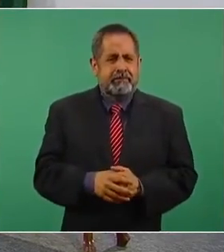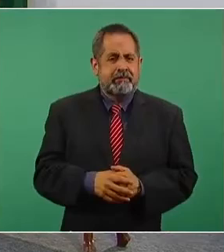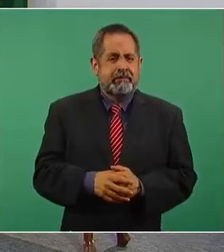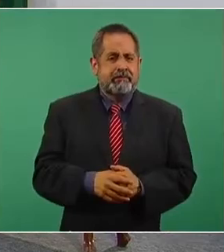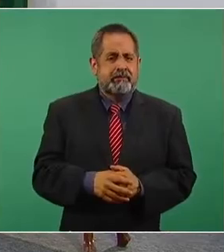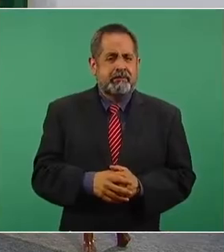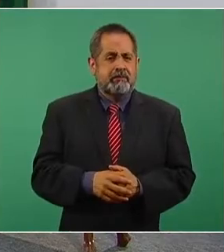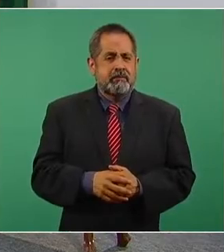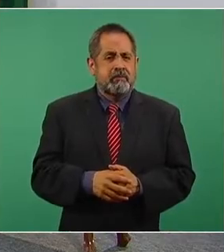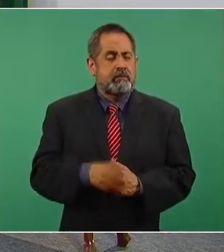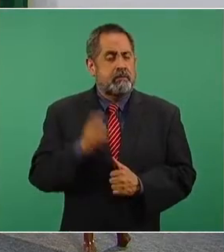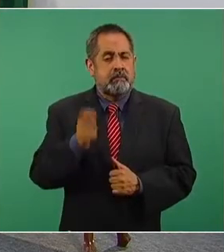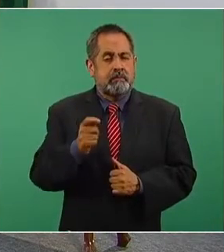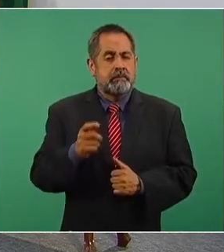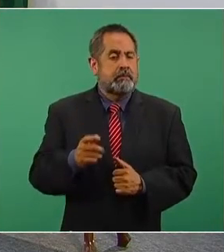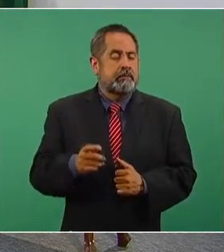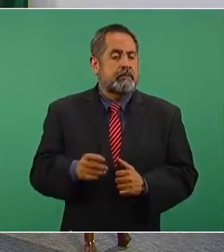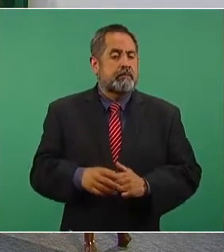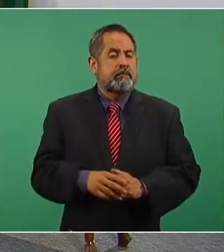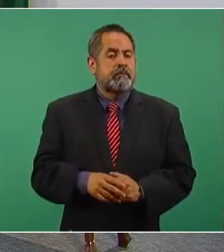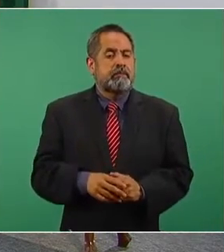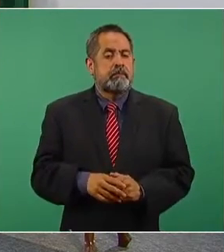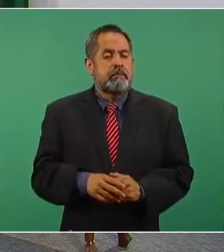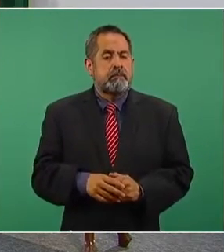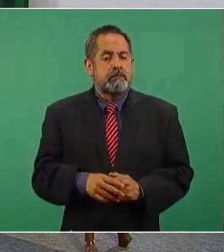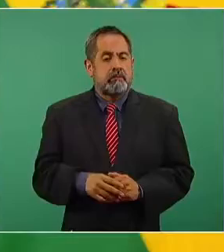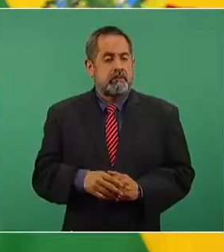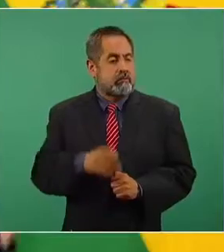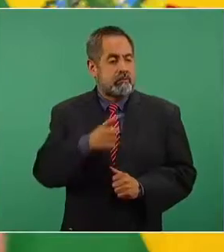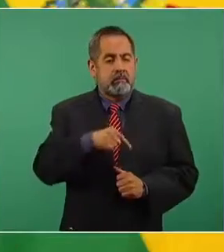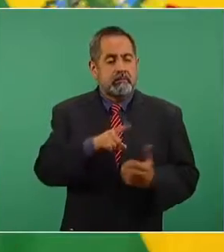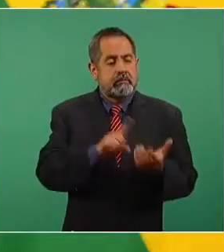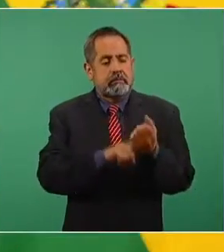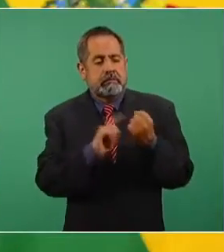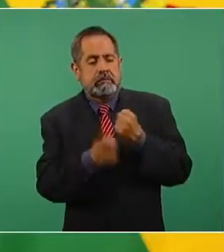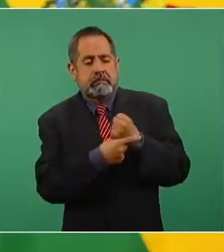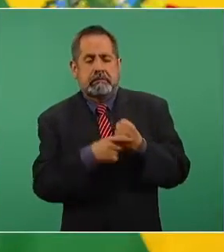Que de una u otra forma reciben apoyos